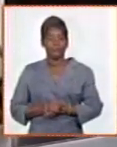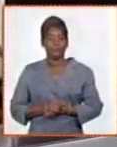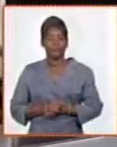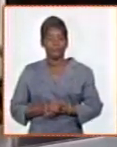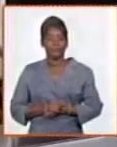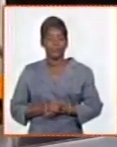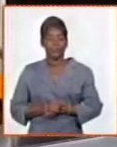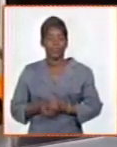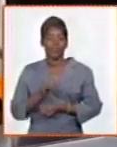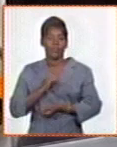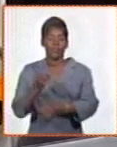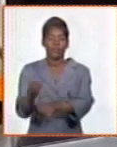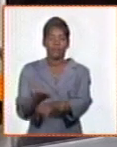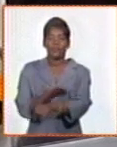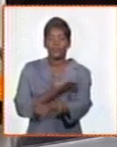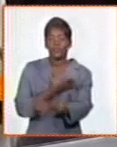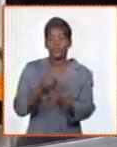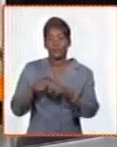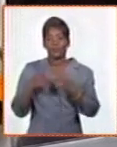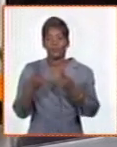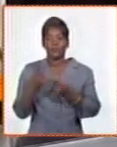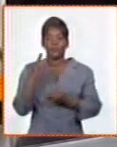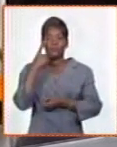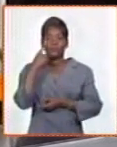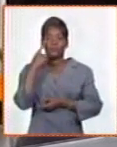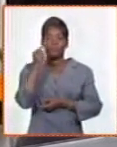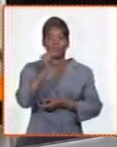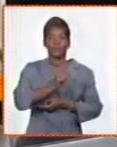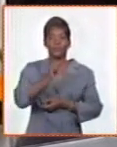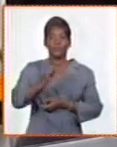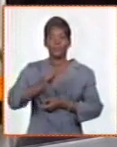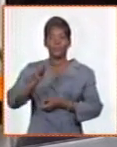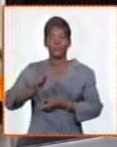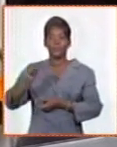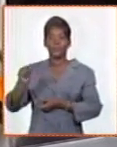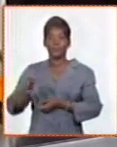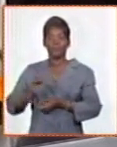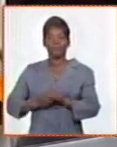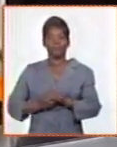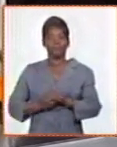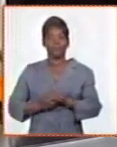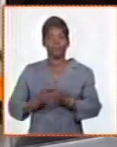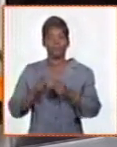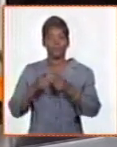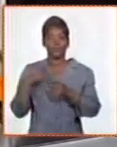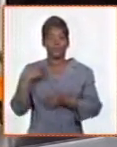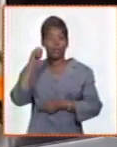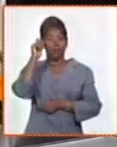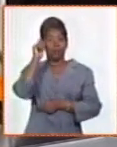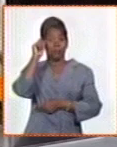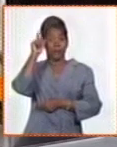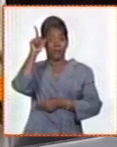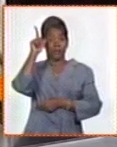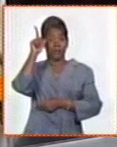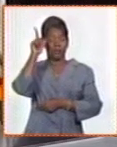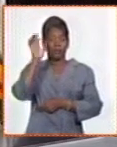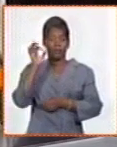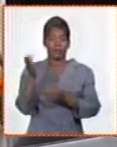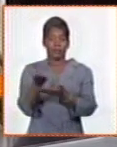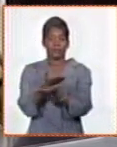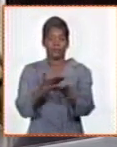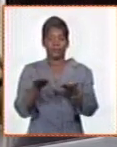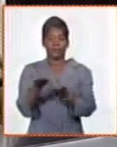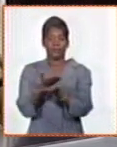las personas, verlos emocionarse y eso. Pero yo creo que esta experiencia es una experiencia muy colectiva. Yo sin mi grupo